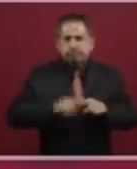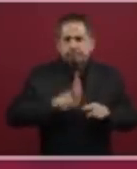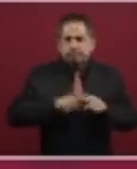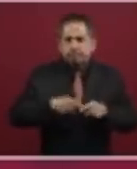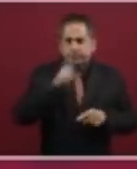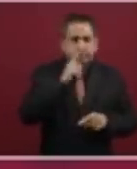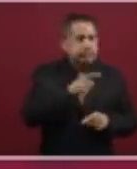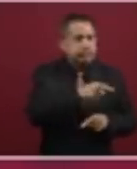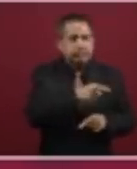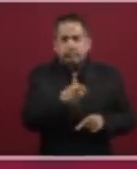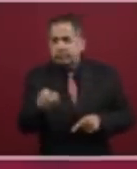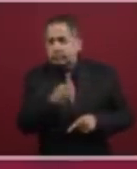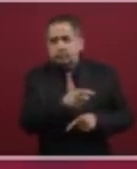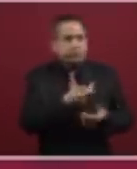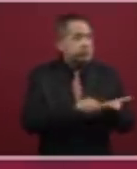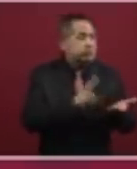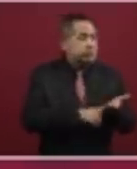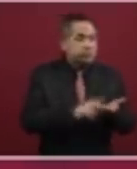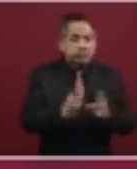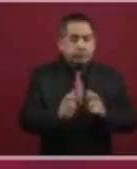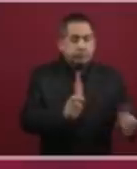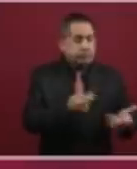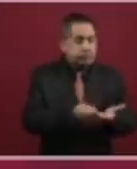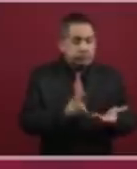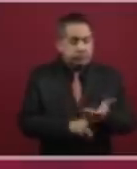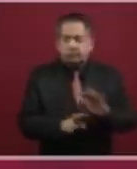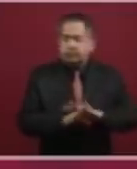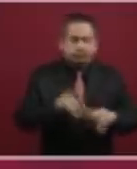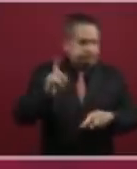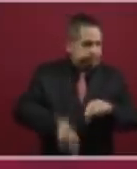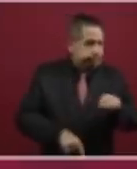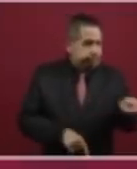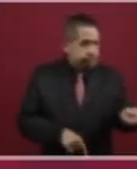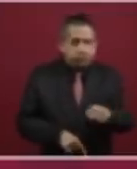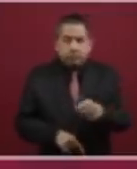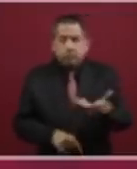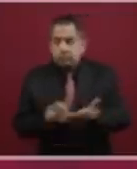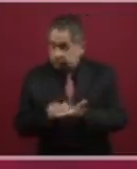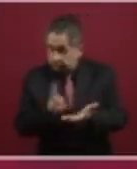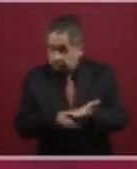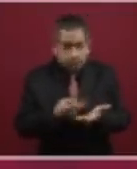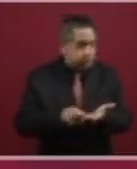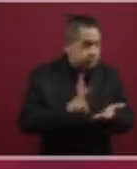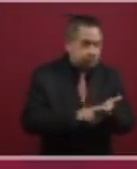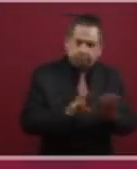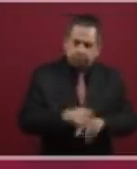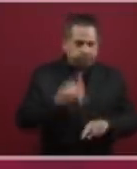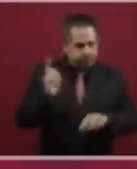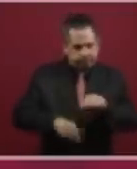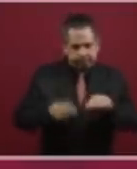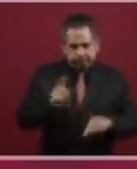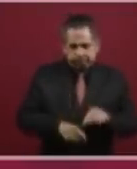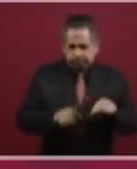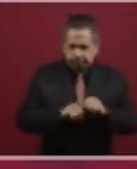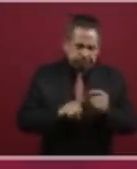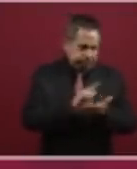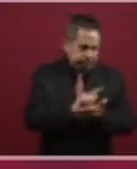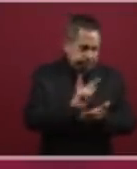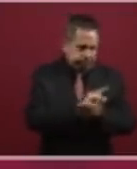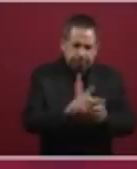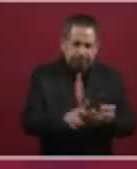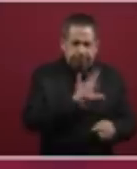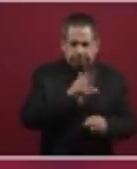evitar duplicidades, para concentrar las funciones en las personas que están trabajando dentro de la